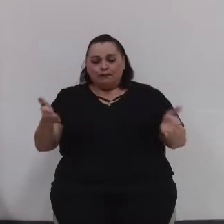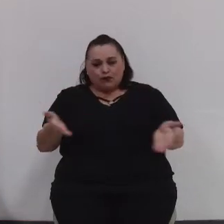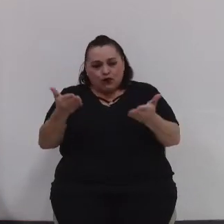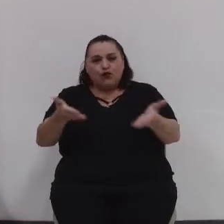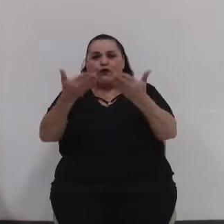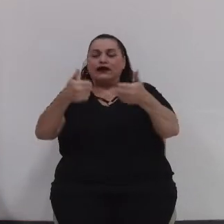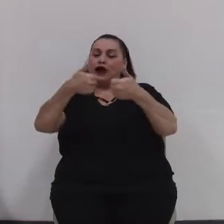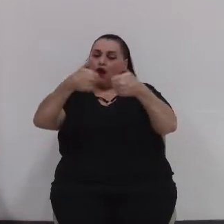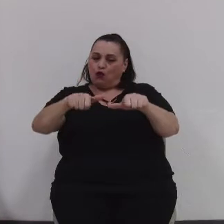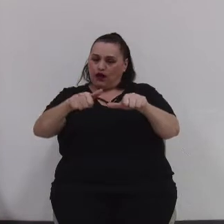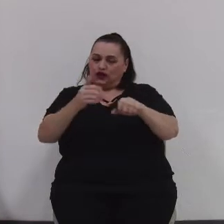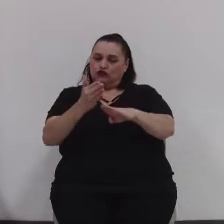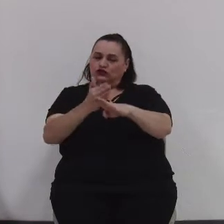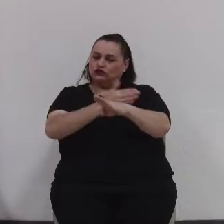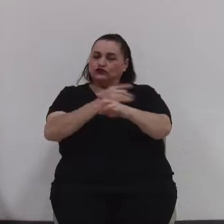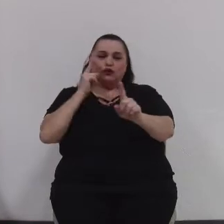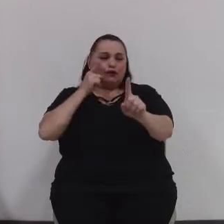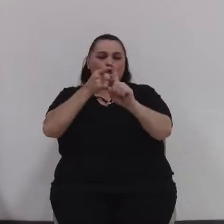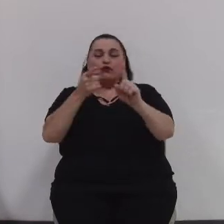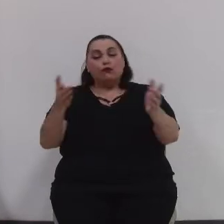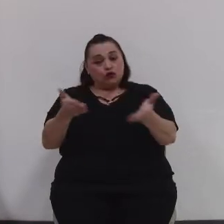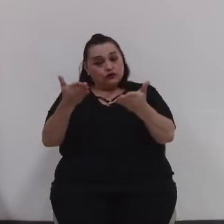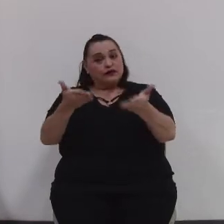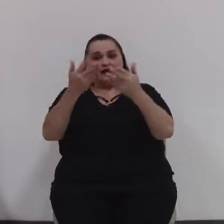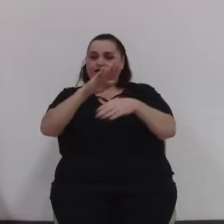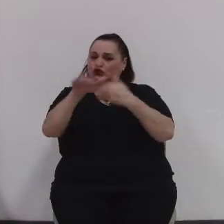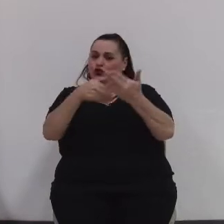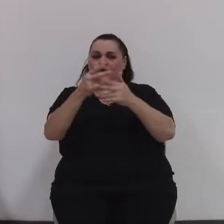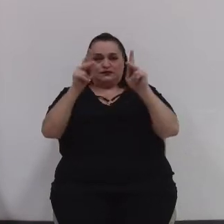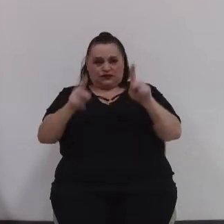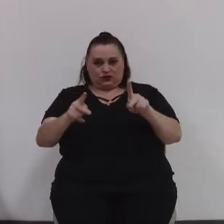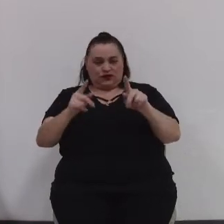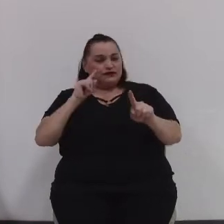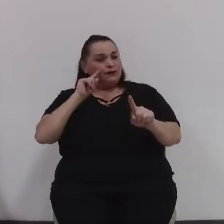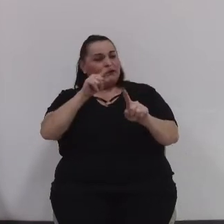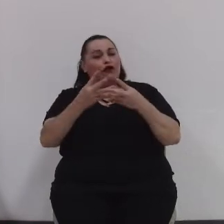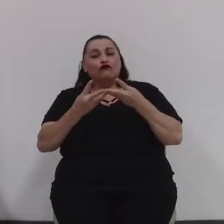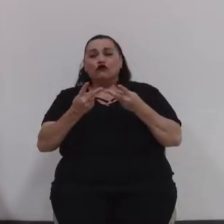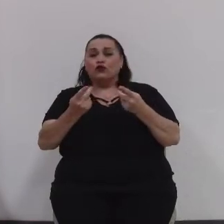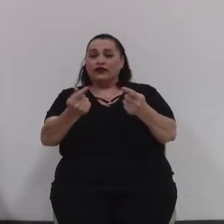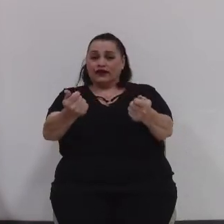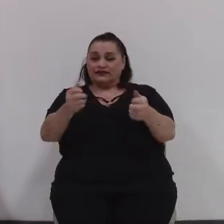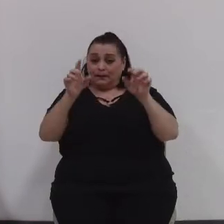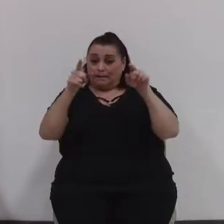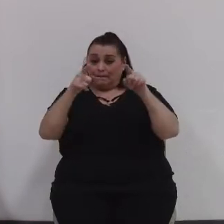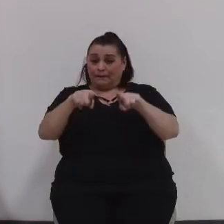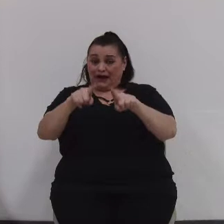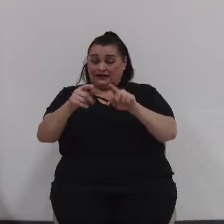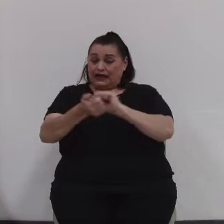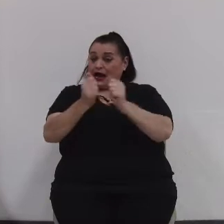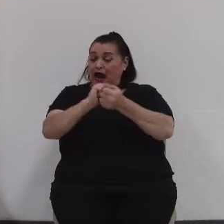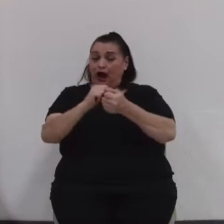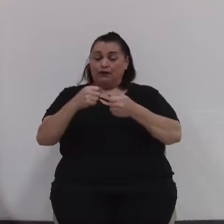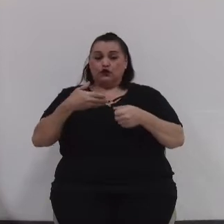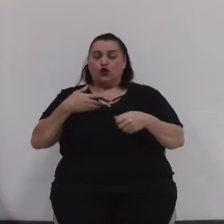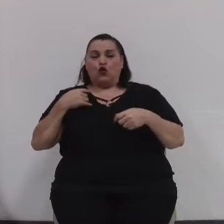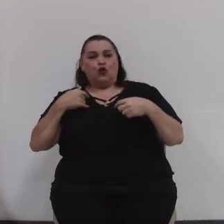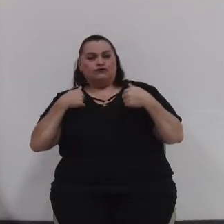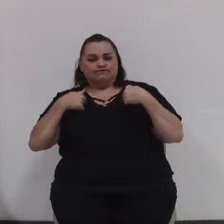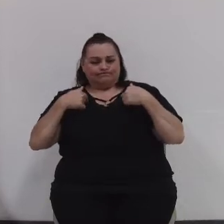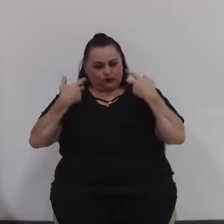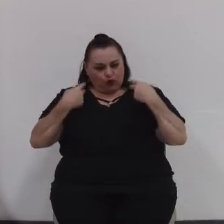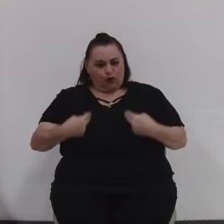la prosperidad para todas las personas. Fíjense la fluidez con la que ocurren los cambios de humores, sentires y pesares